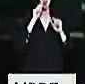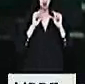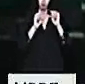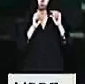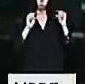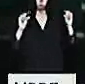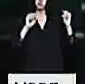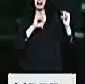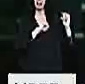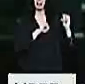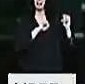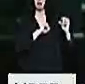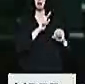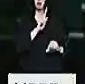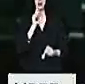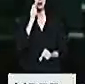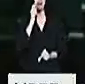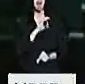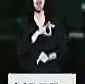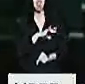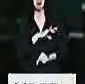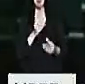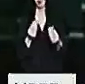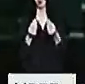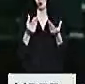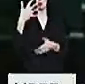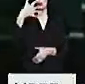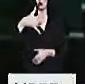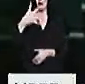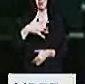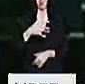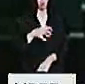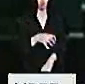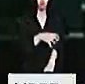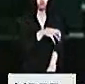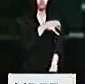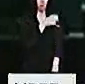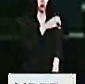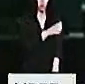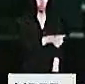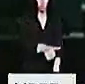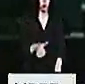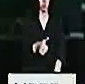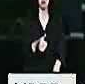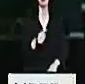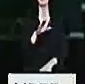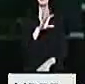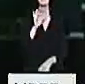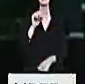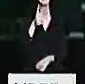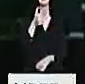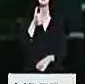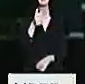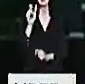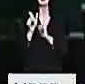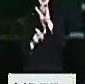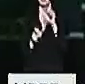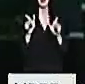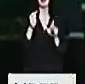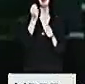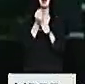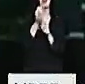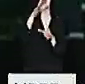lema desde nuestro inicio. Nuestra empresa, de hecho, somos 560 personas que trabajamos en Chile